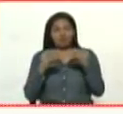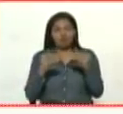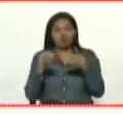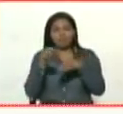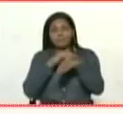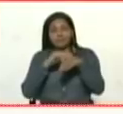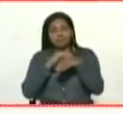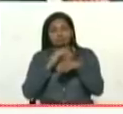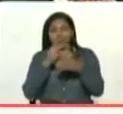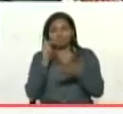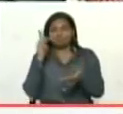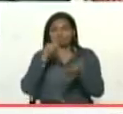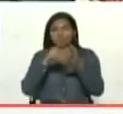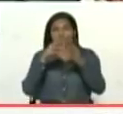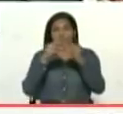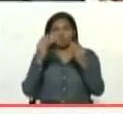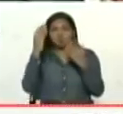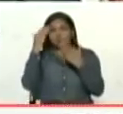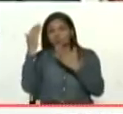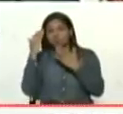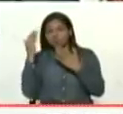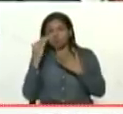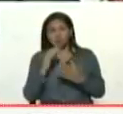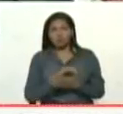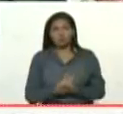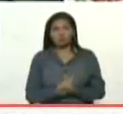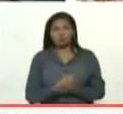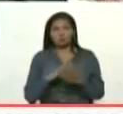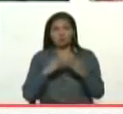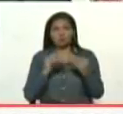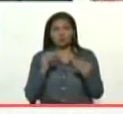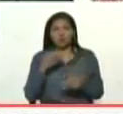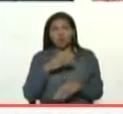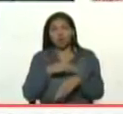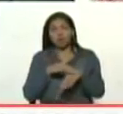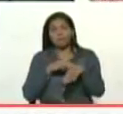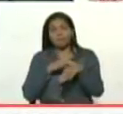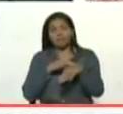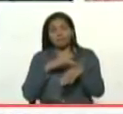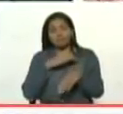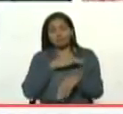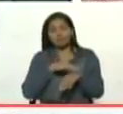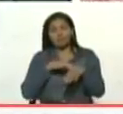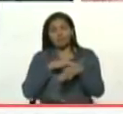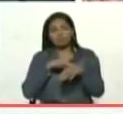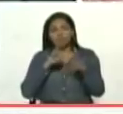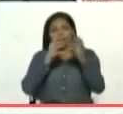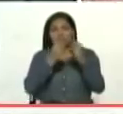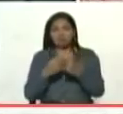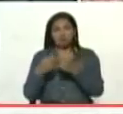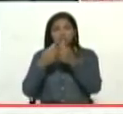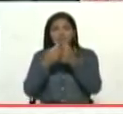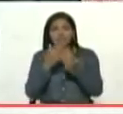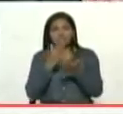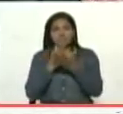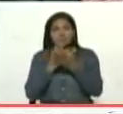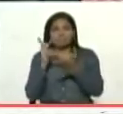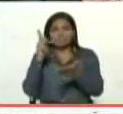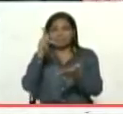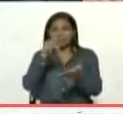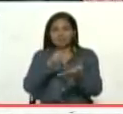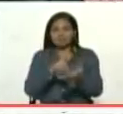ministros presentes, todos los ministros de la economía, presentes y siempre consecuentes.